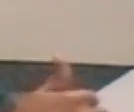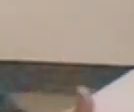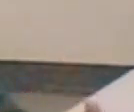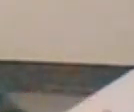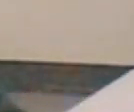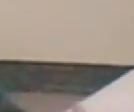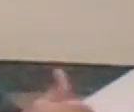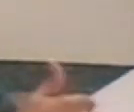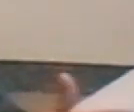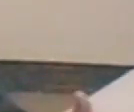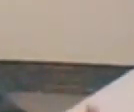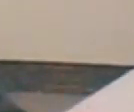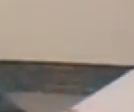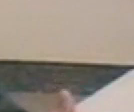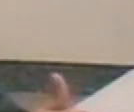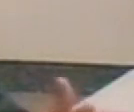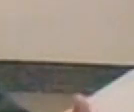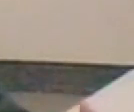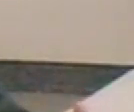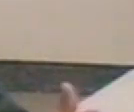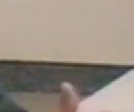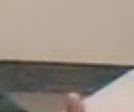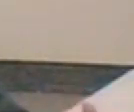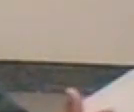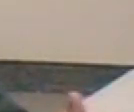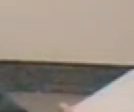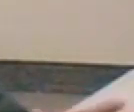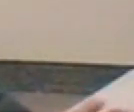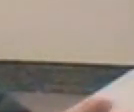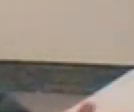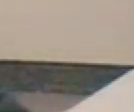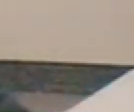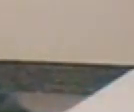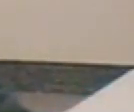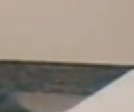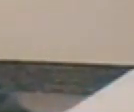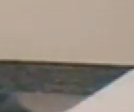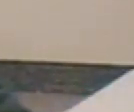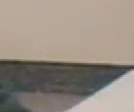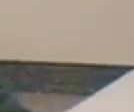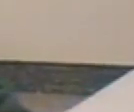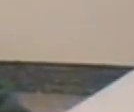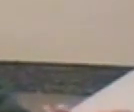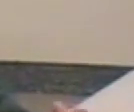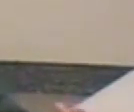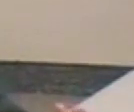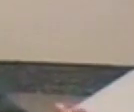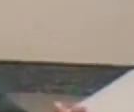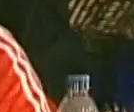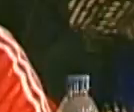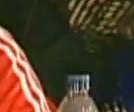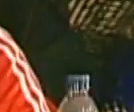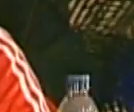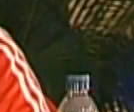Y hacíamos el programa todos los días. Una experiencia única, primera vez que se vivía en